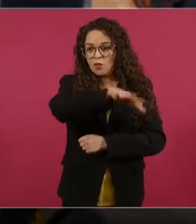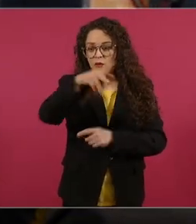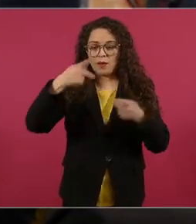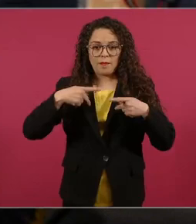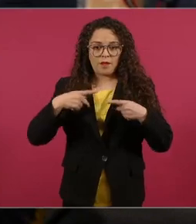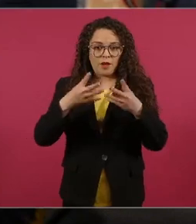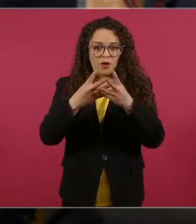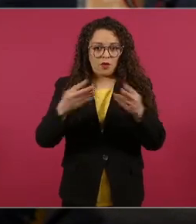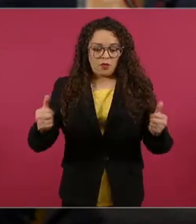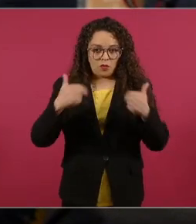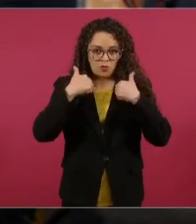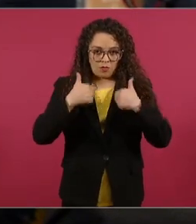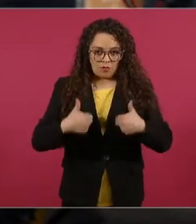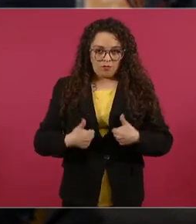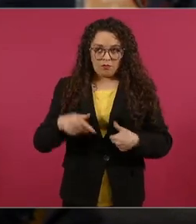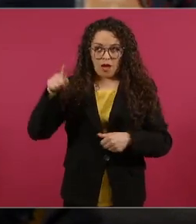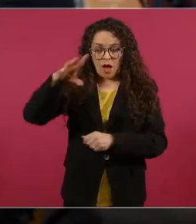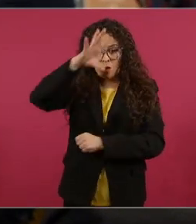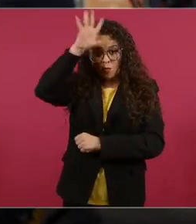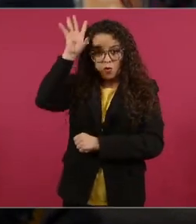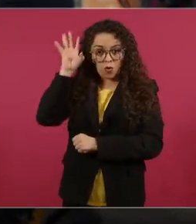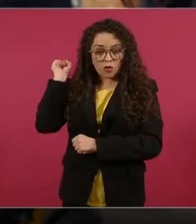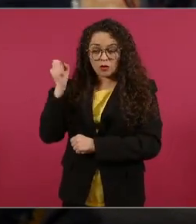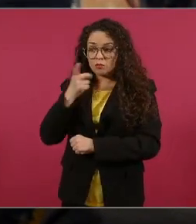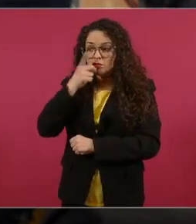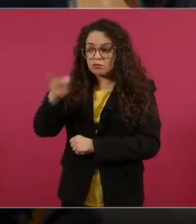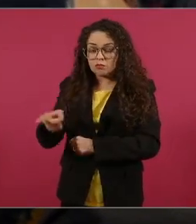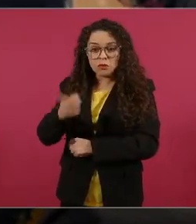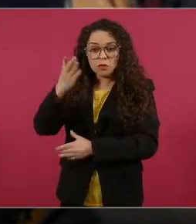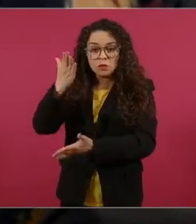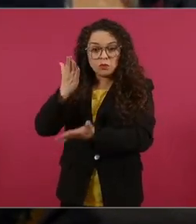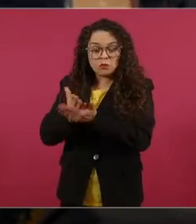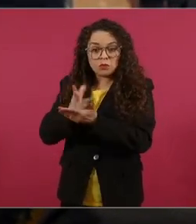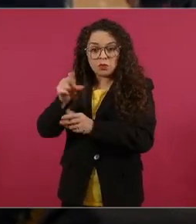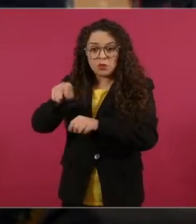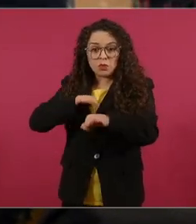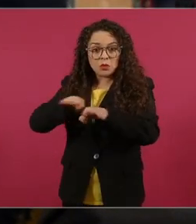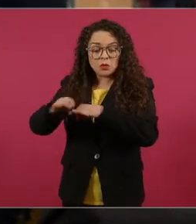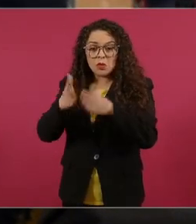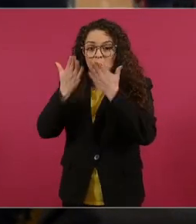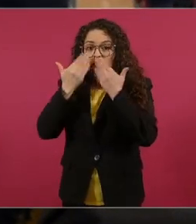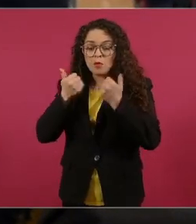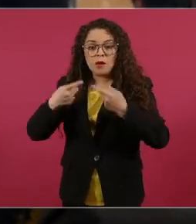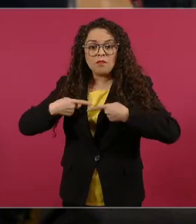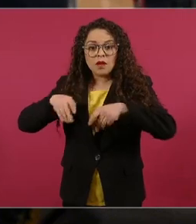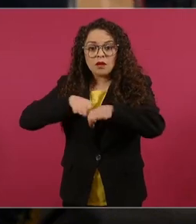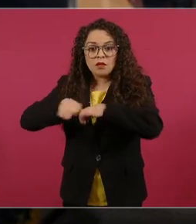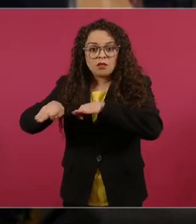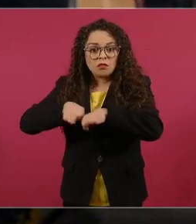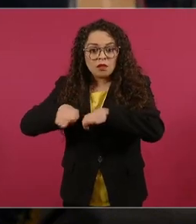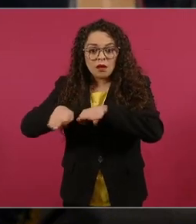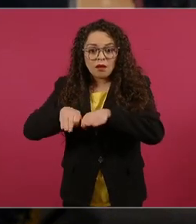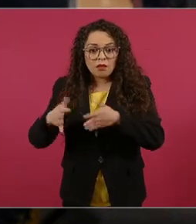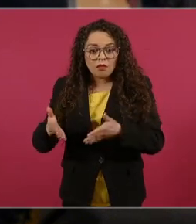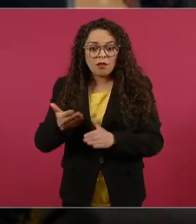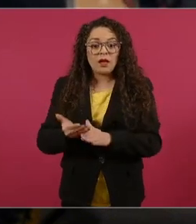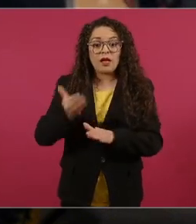de que el de Morelos ya no hay personal, no hay equipo, y en Altamira se empezó a construir uno en